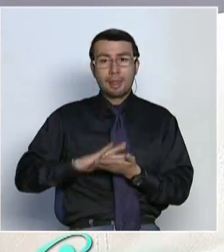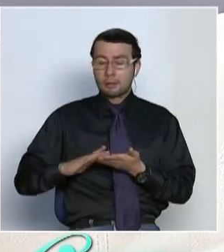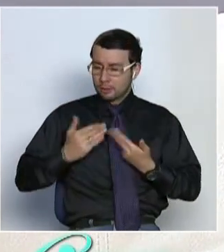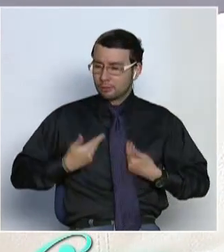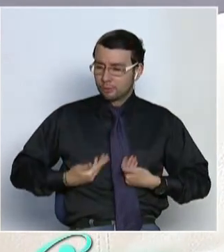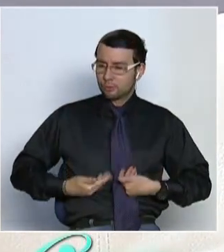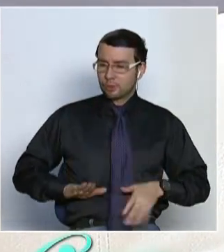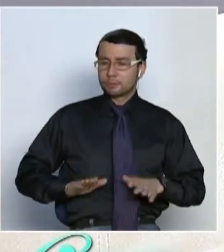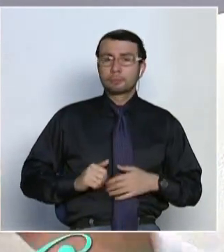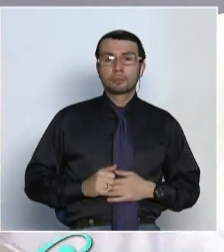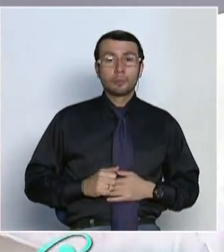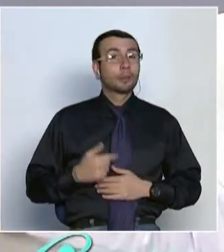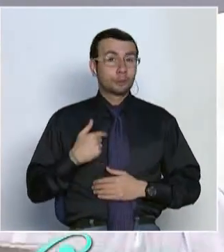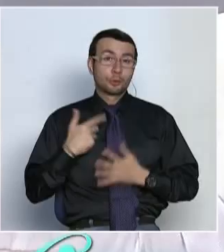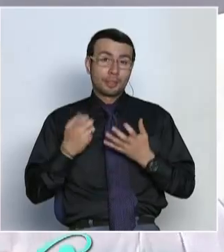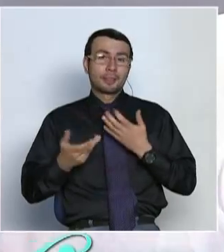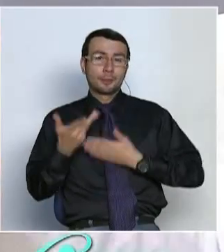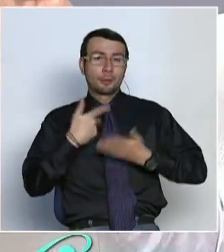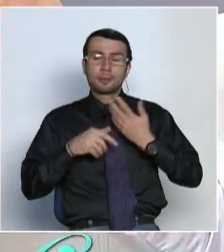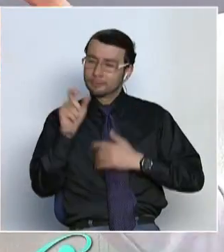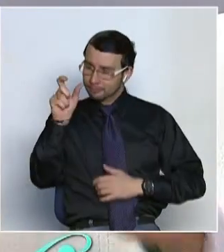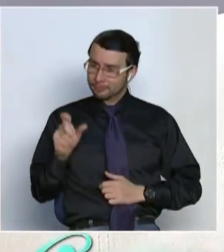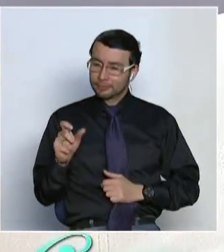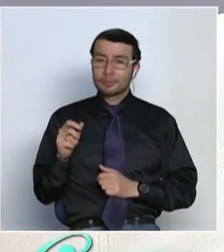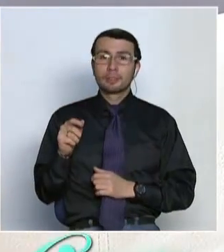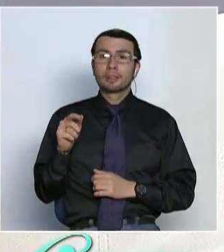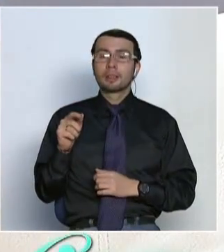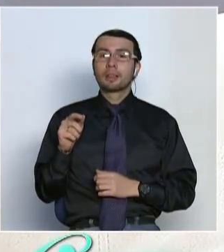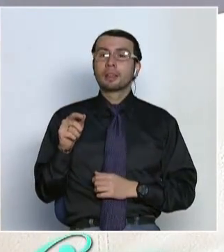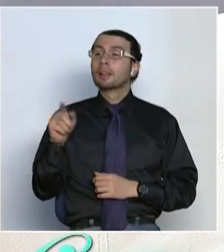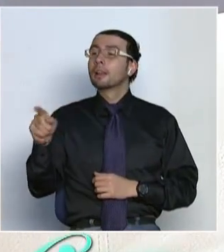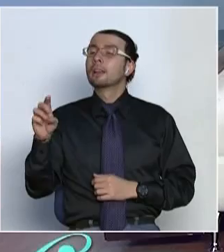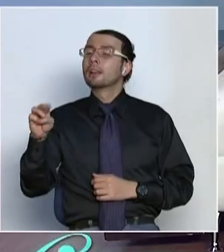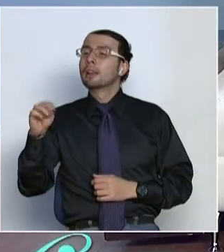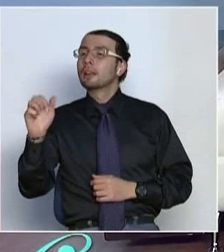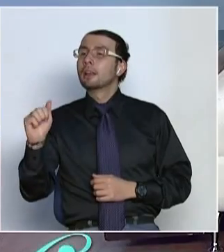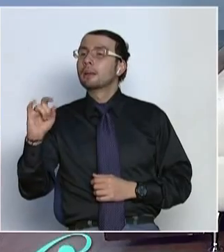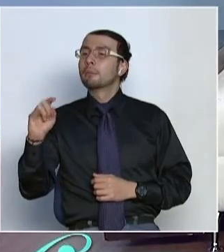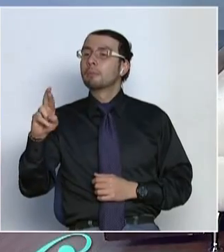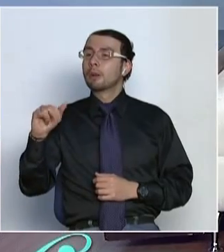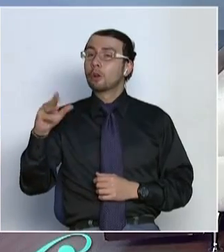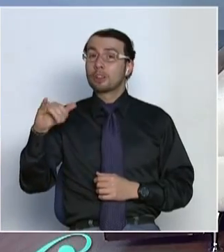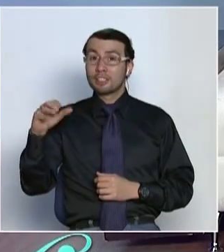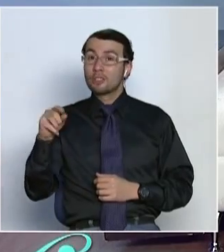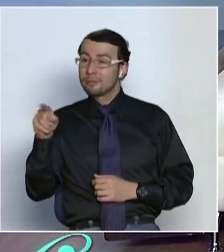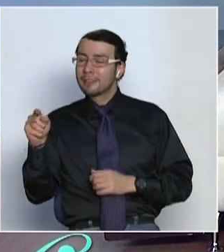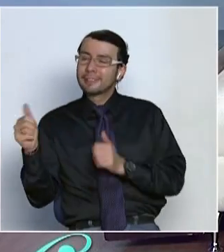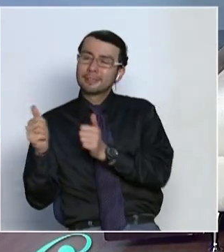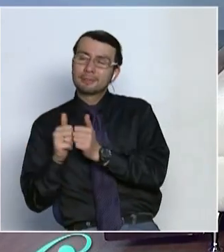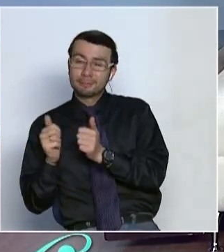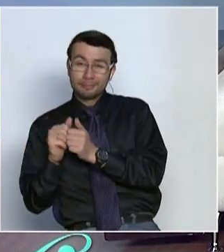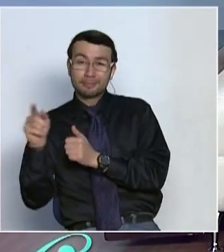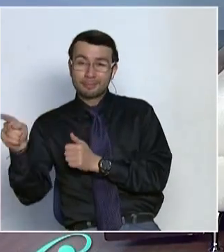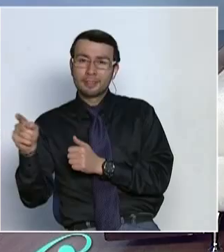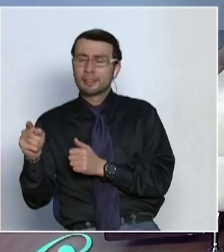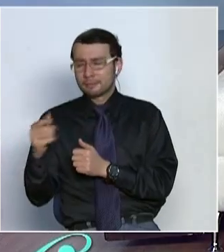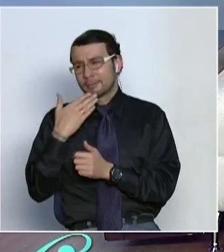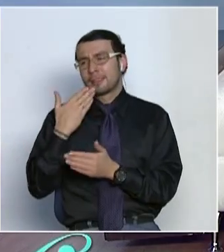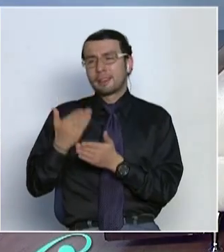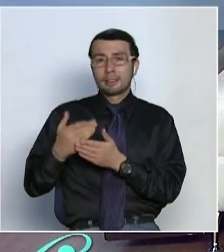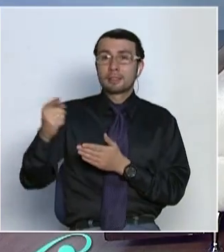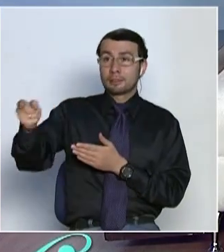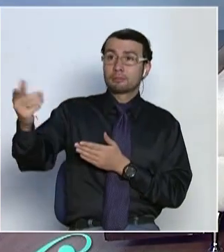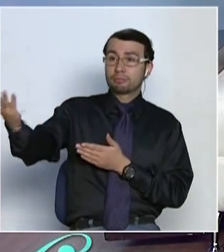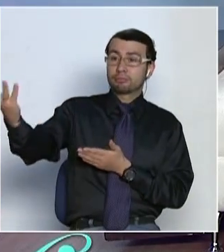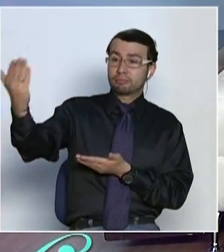Quería compartir este espacio, agradecerle a Amalfi, a Mauricio, que está ahí al lado de estas cámaras, pues por tomar este viaje y compartir